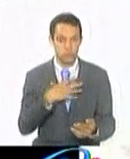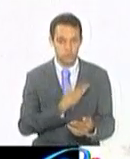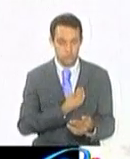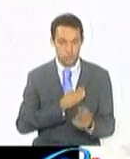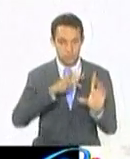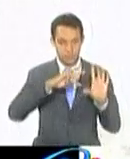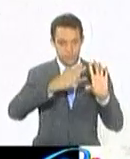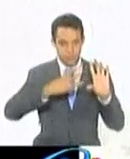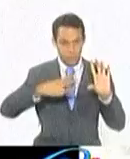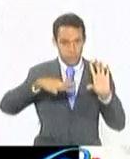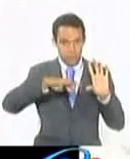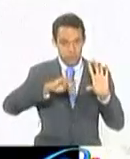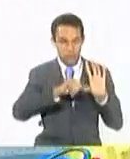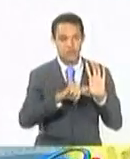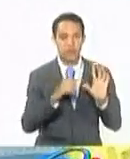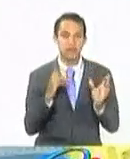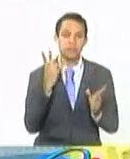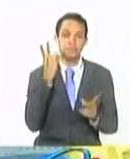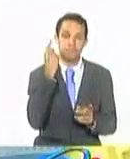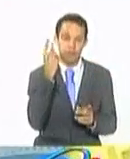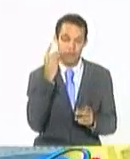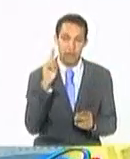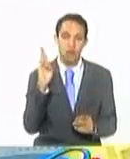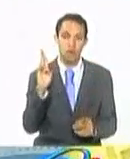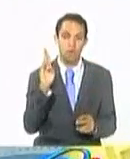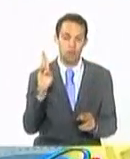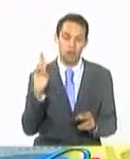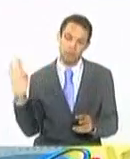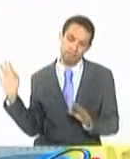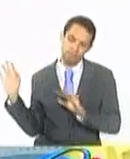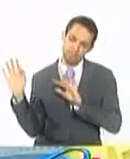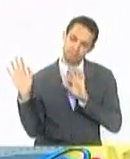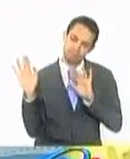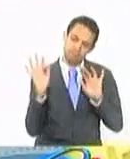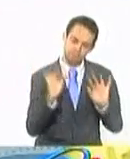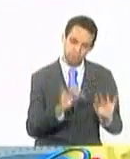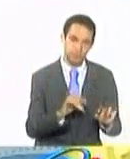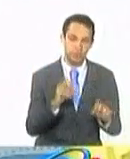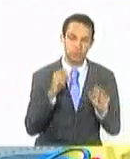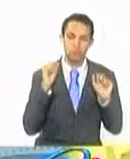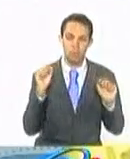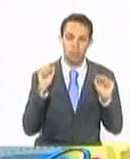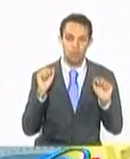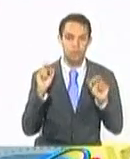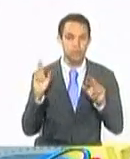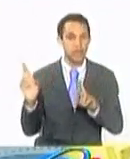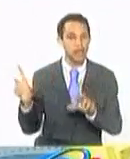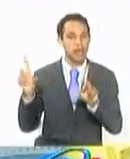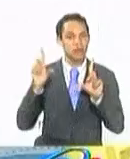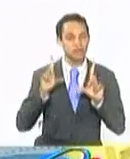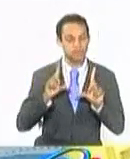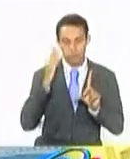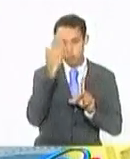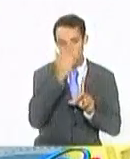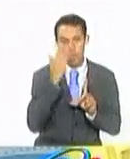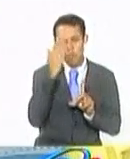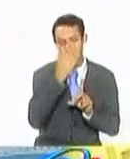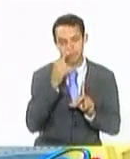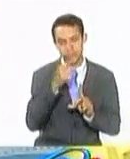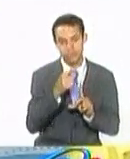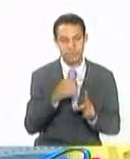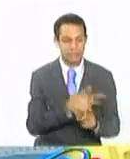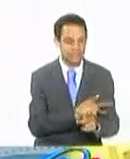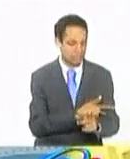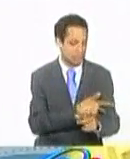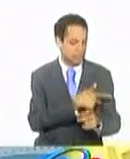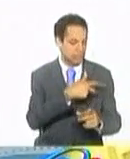pradera andos quebradas Ojalá todos los pacientes que van pues tratamos que se hagan los exámenes para uno poder tener un poco de Claridad